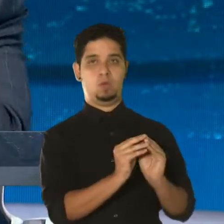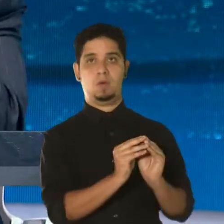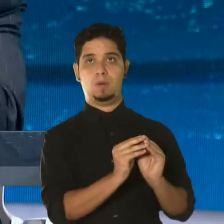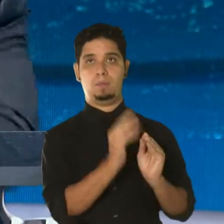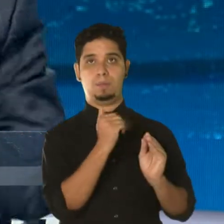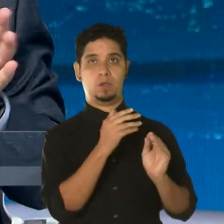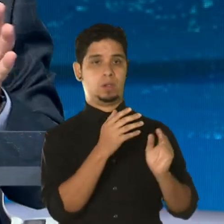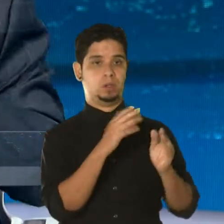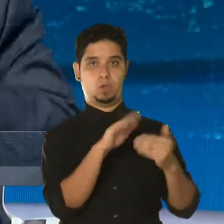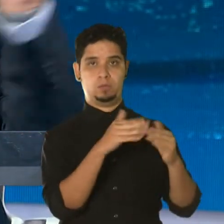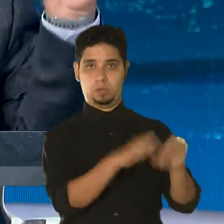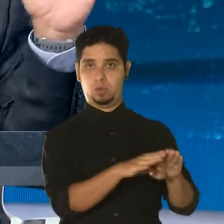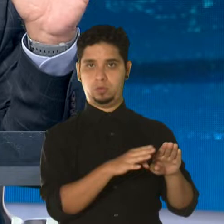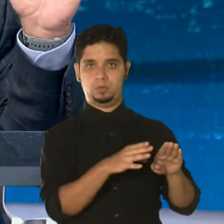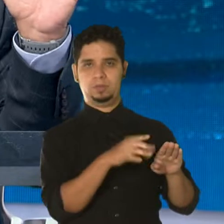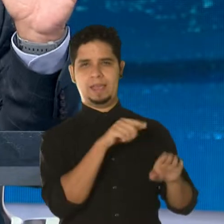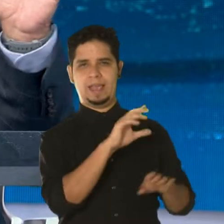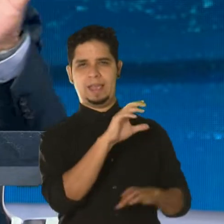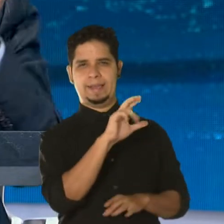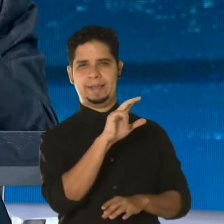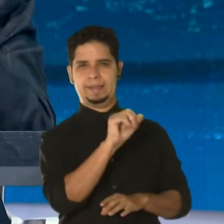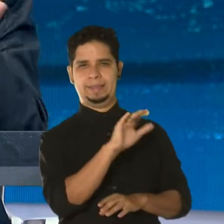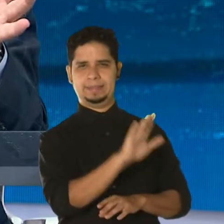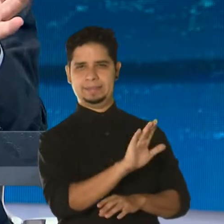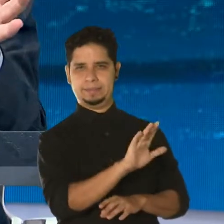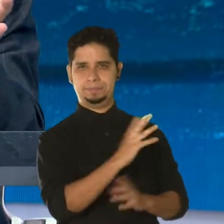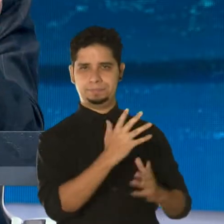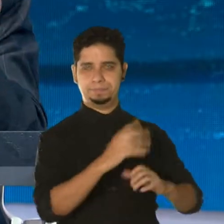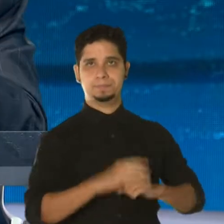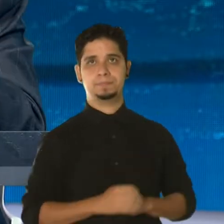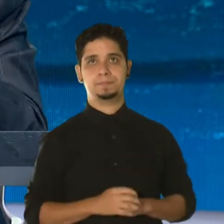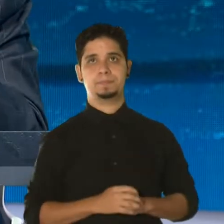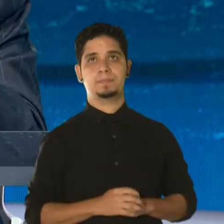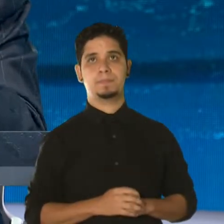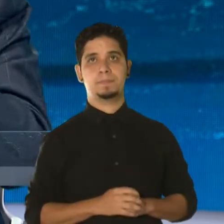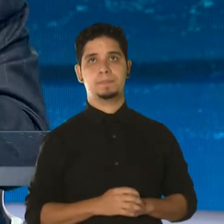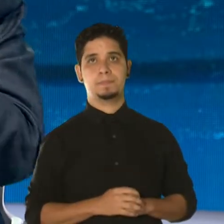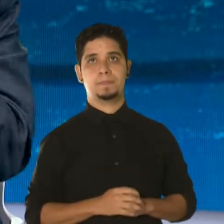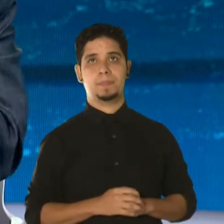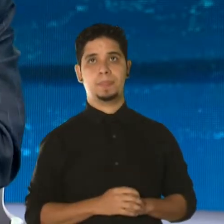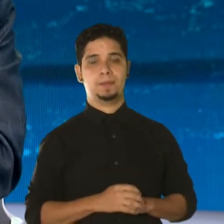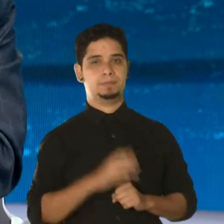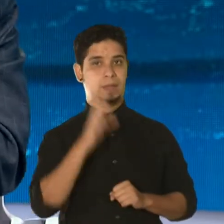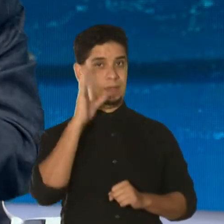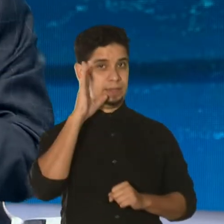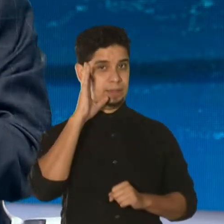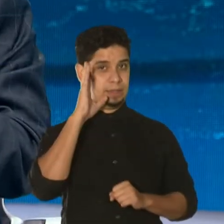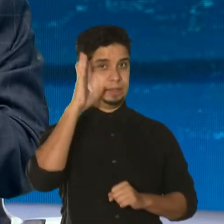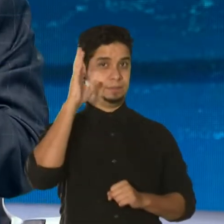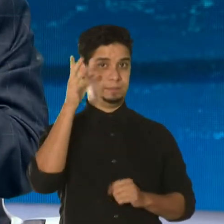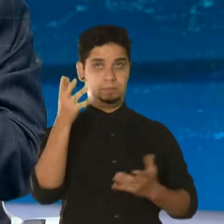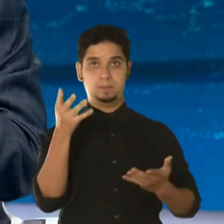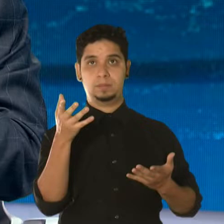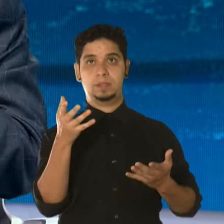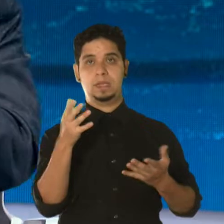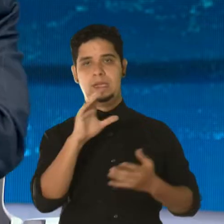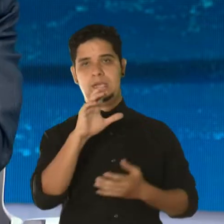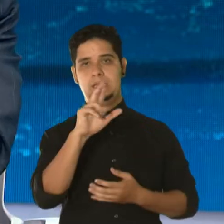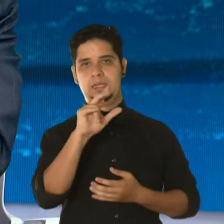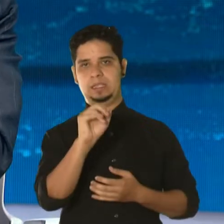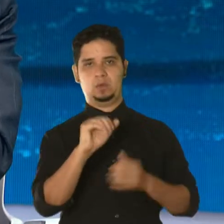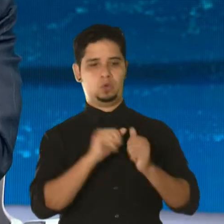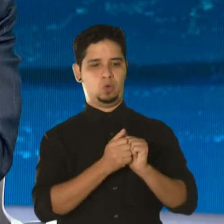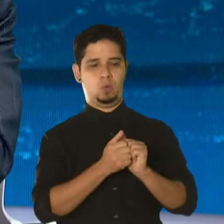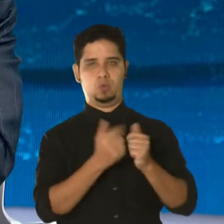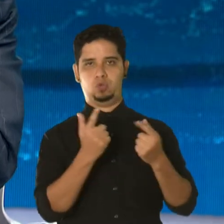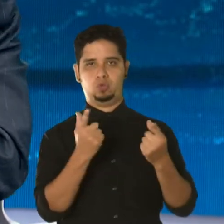porque cerraron todo, se cerró el país, ¿sí? Y entonces, imagínate en esa crisis, cómo tú reaccionas